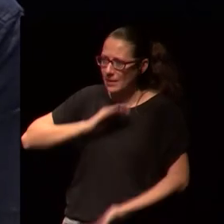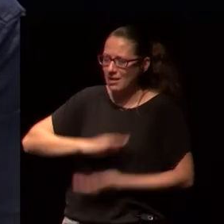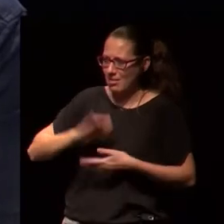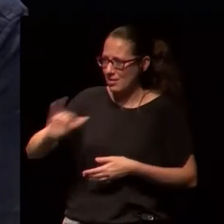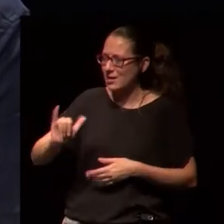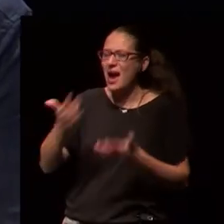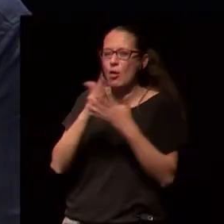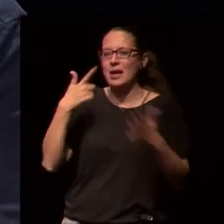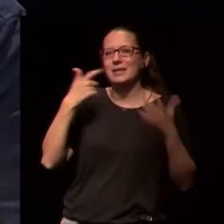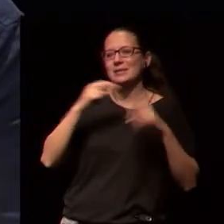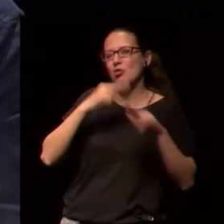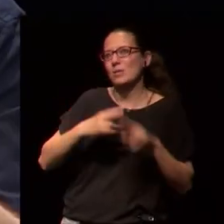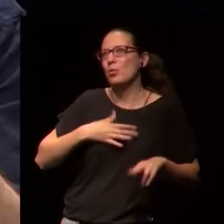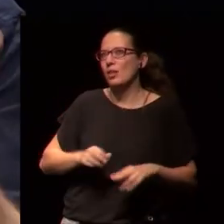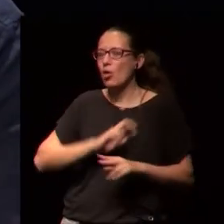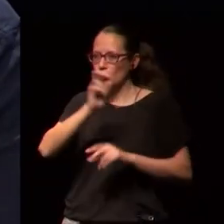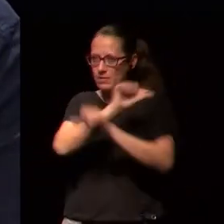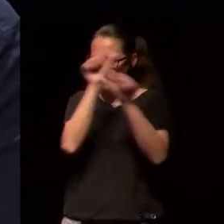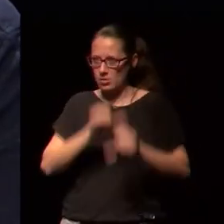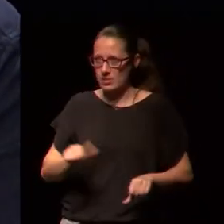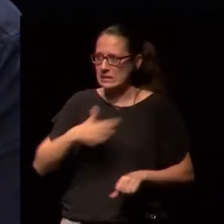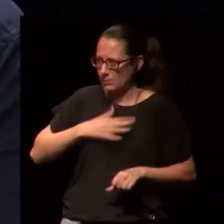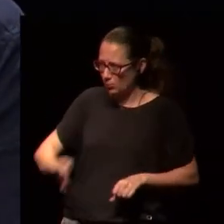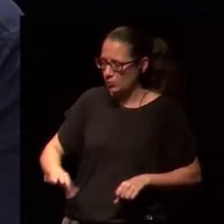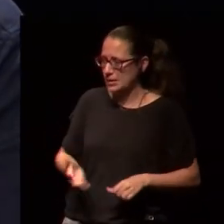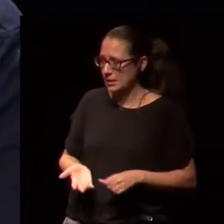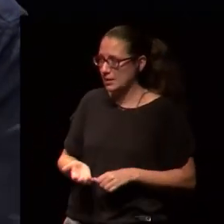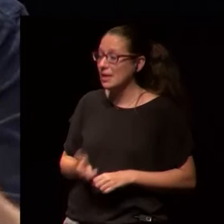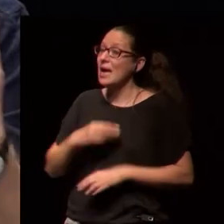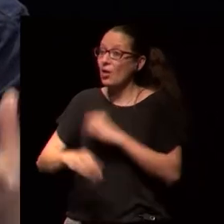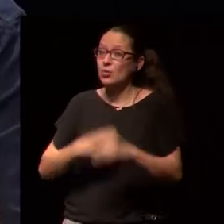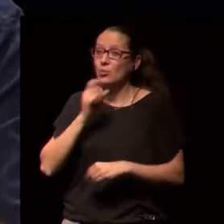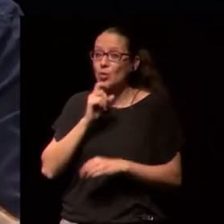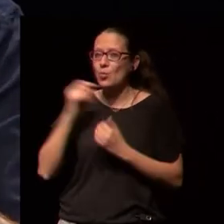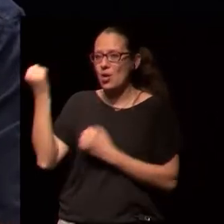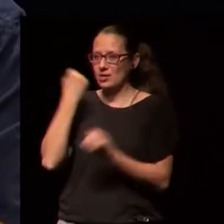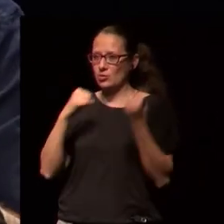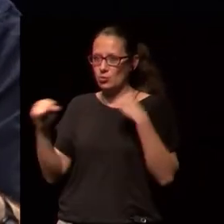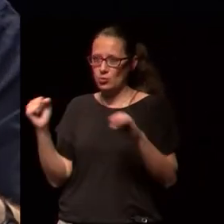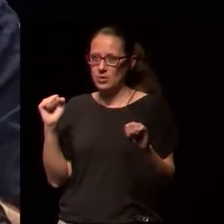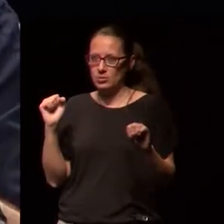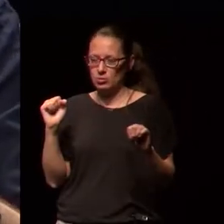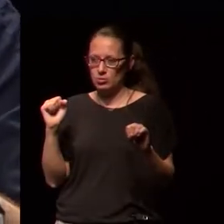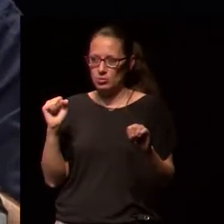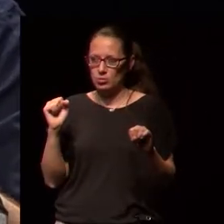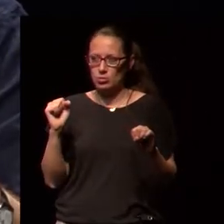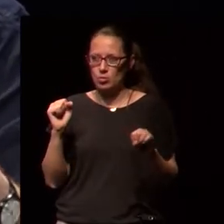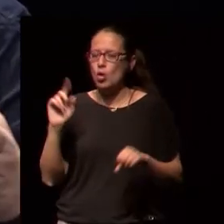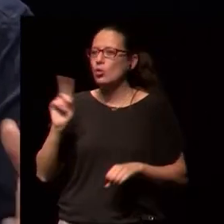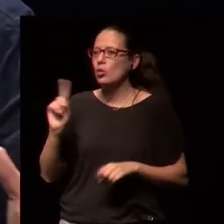capaces, aunque sea artistas de otra forma. Es una opción y lo hacemos actuando,